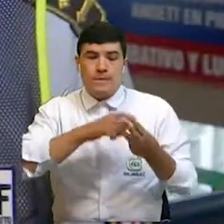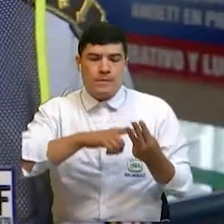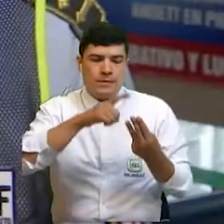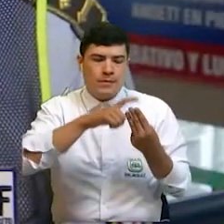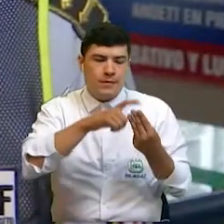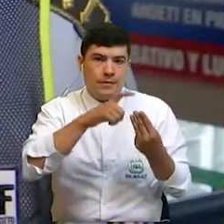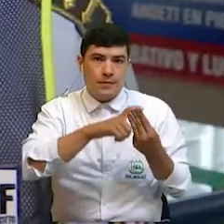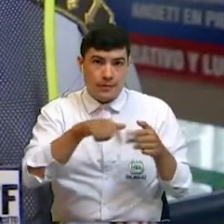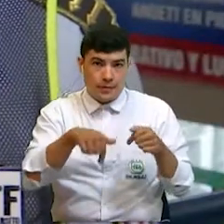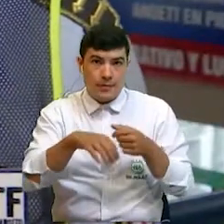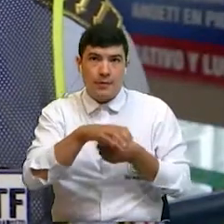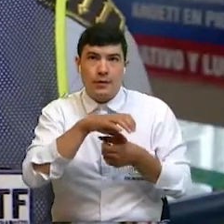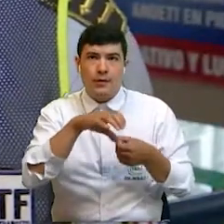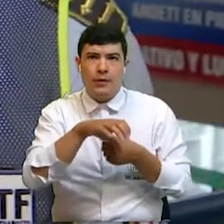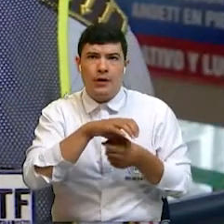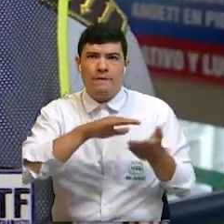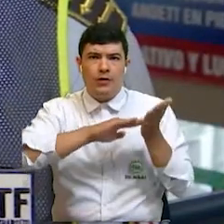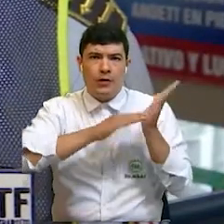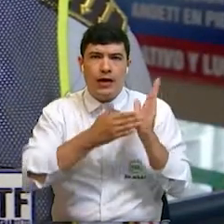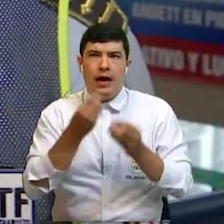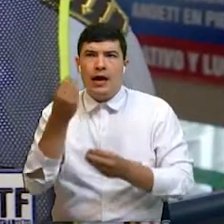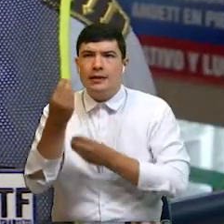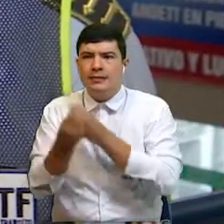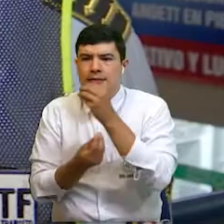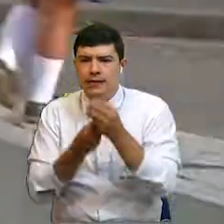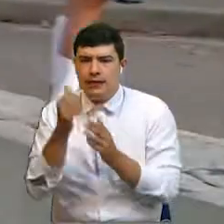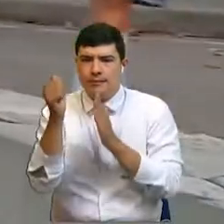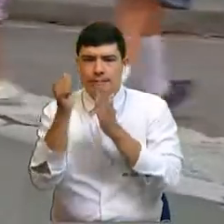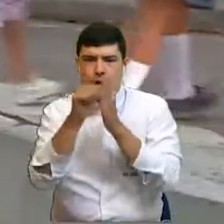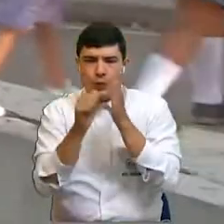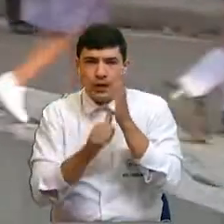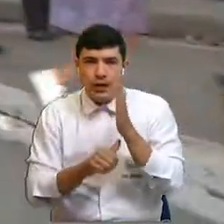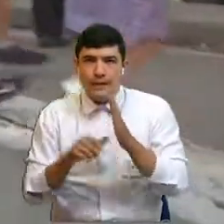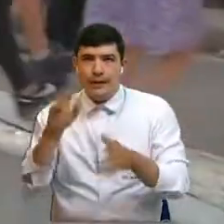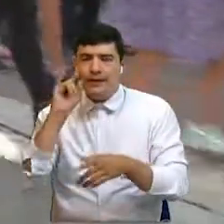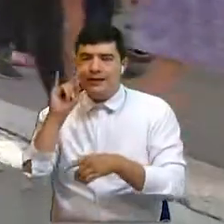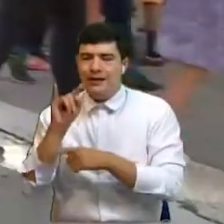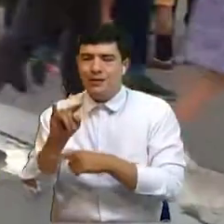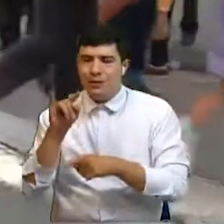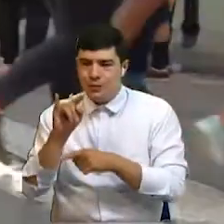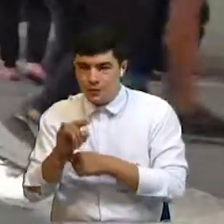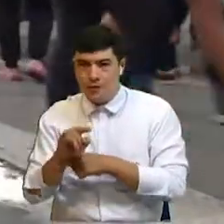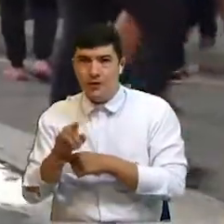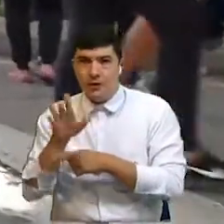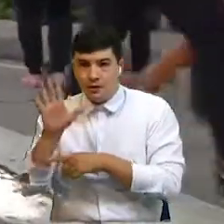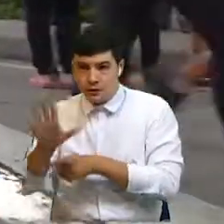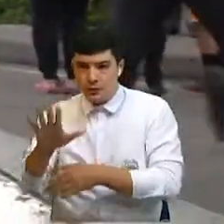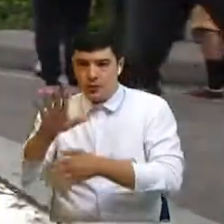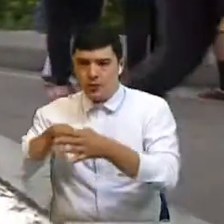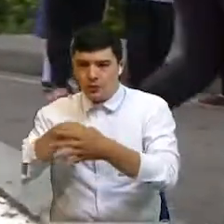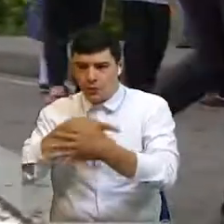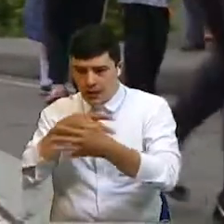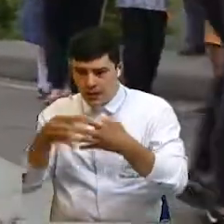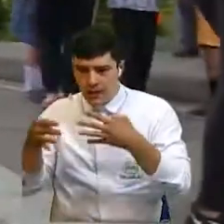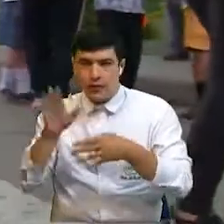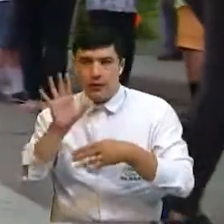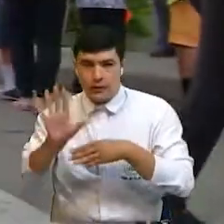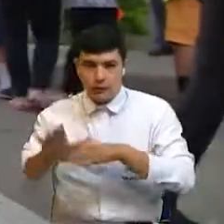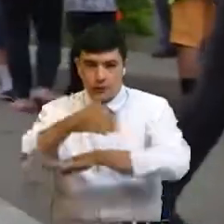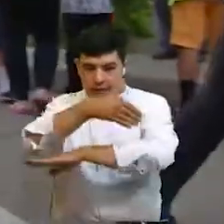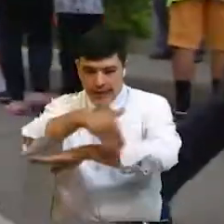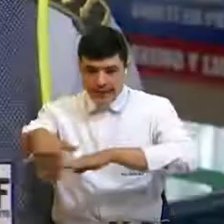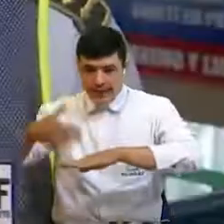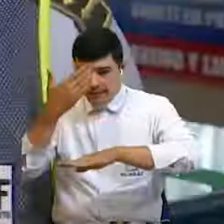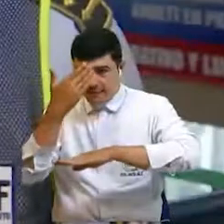Transporte como tal está elaborando unos programas de control precisamente a esos horarios y en esos